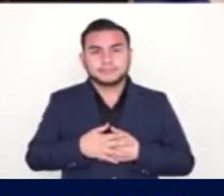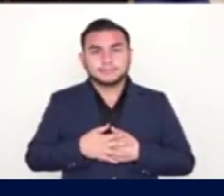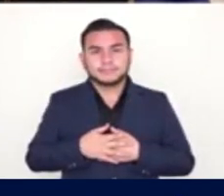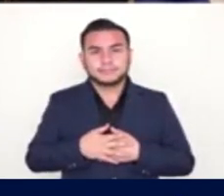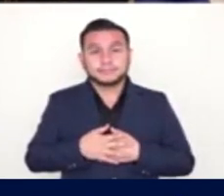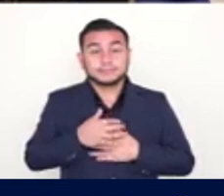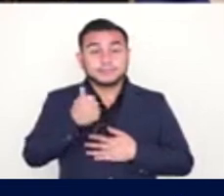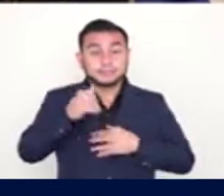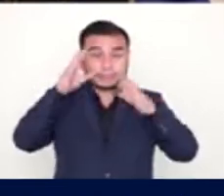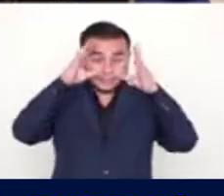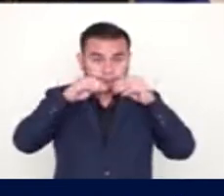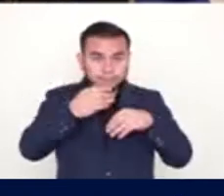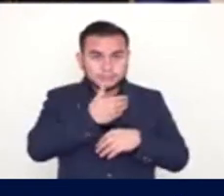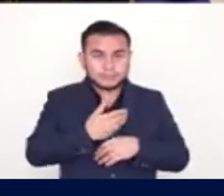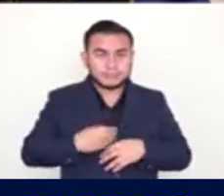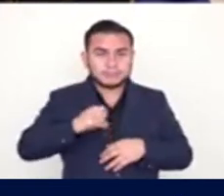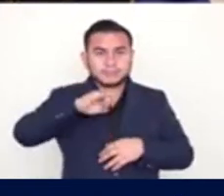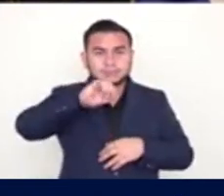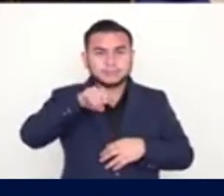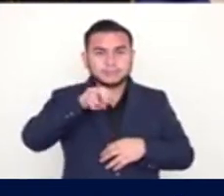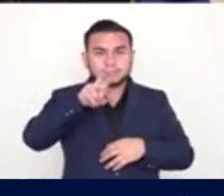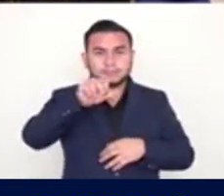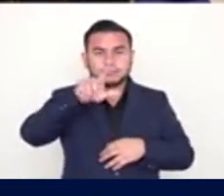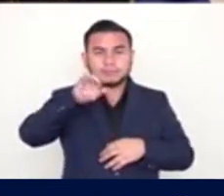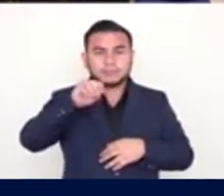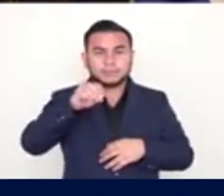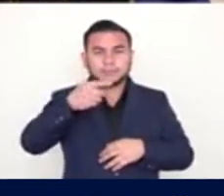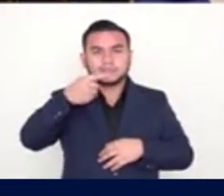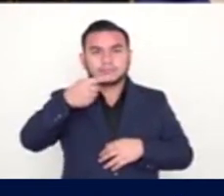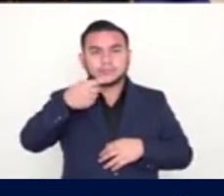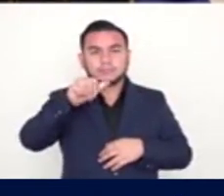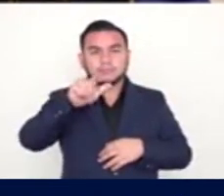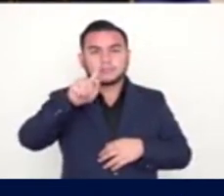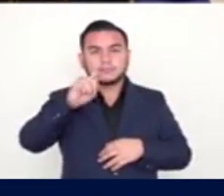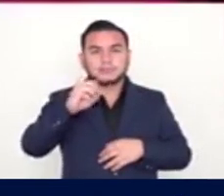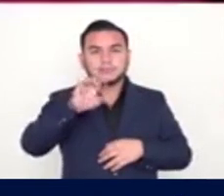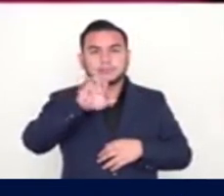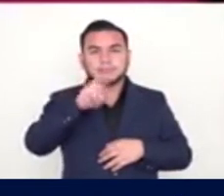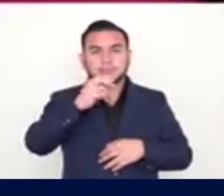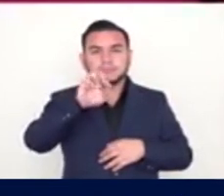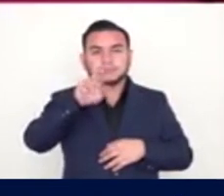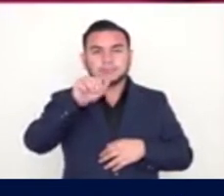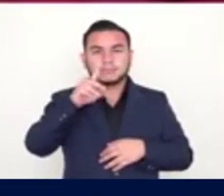Sí, buenas noches, presidente. Buenas noches. Julia Gabarrete, de la revista Gato Encerrado.